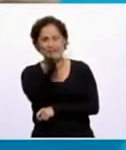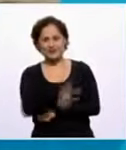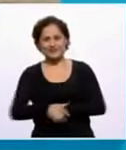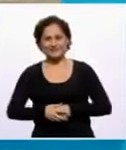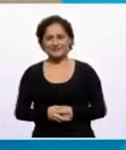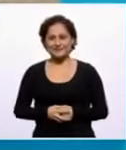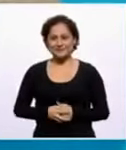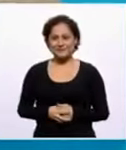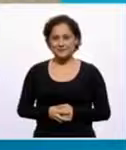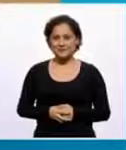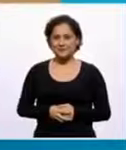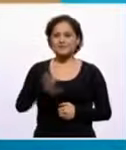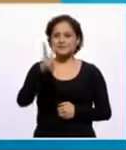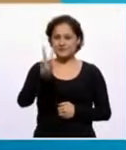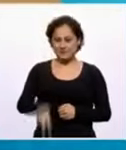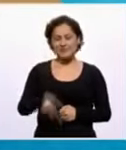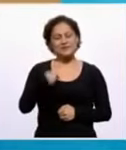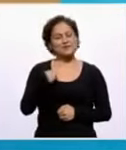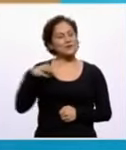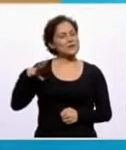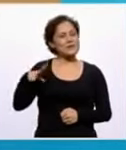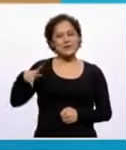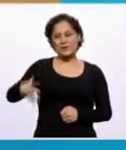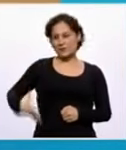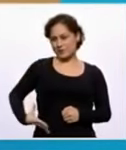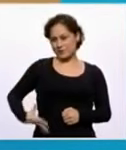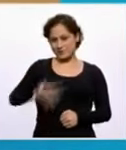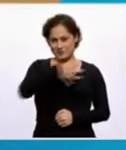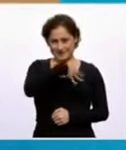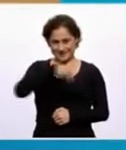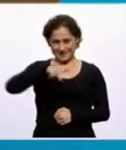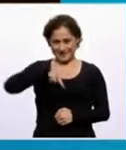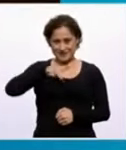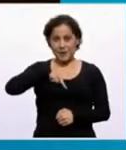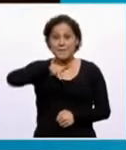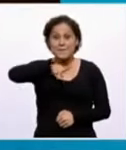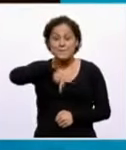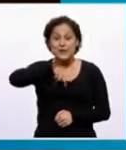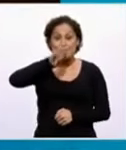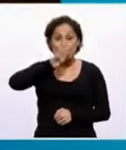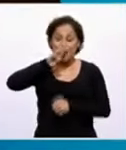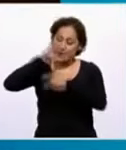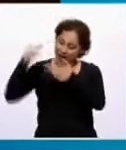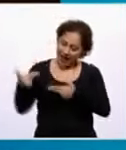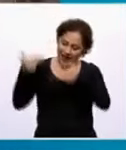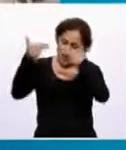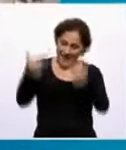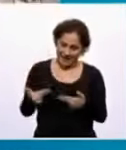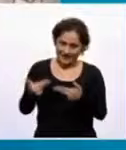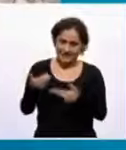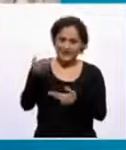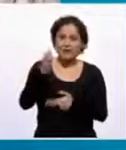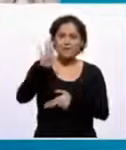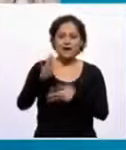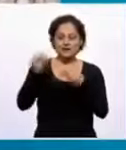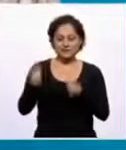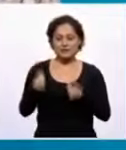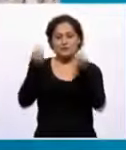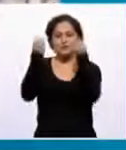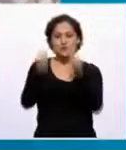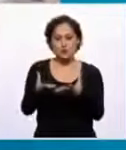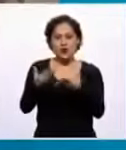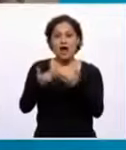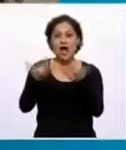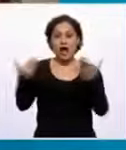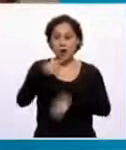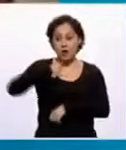Estoy bien orgullosa de mi niño. Es un regalo que dejó mi mamá para nosotros y todo el